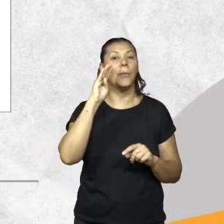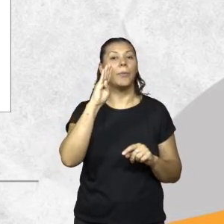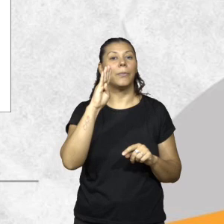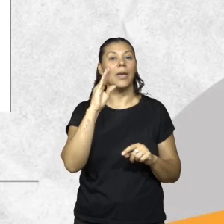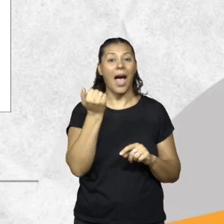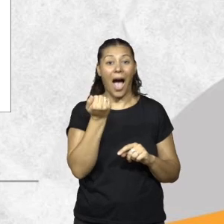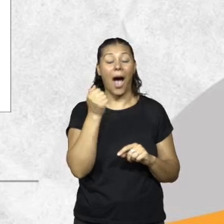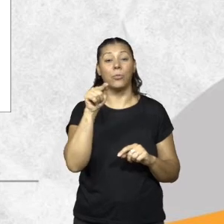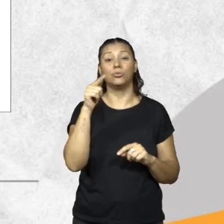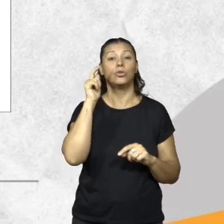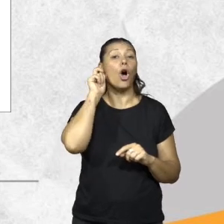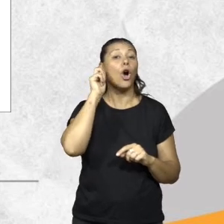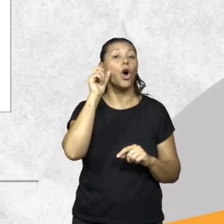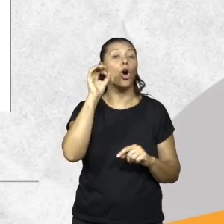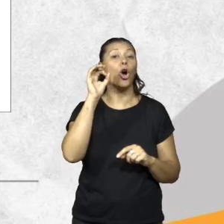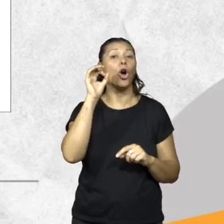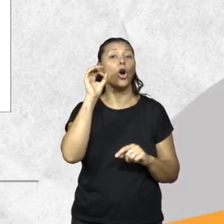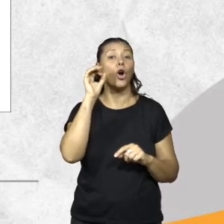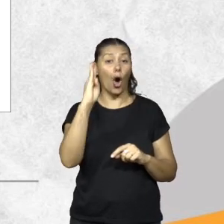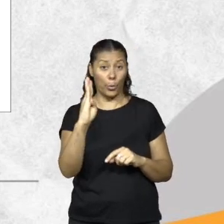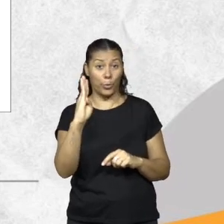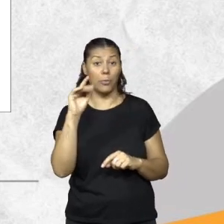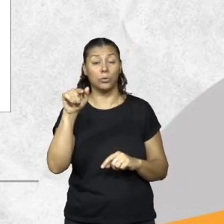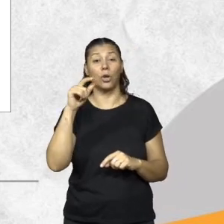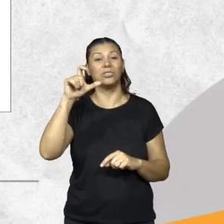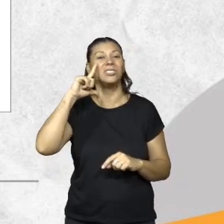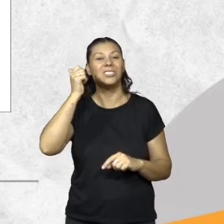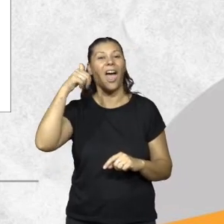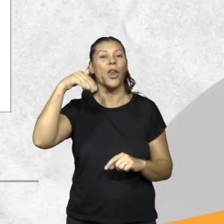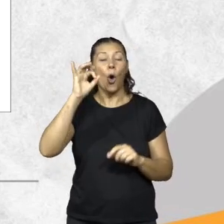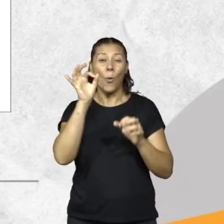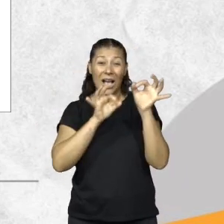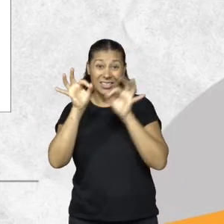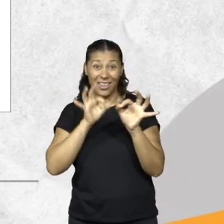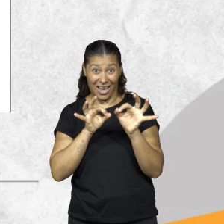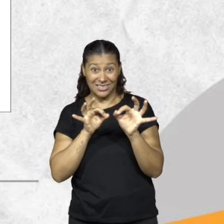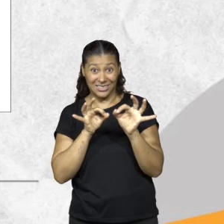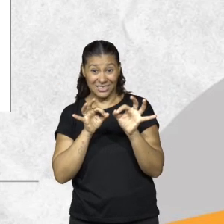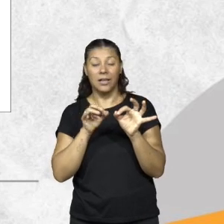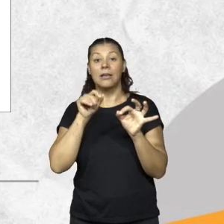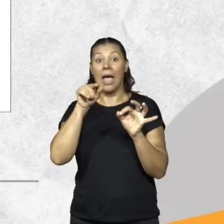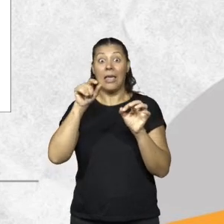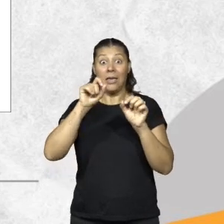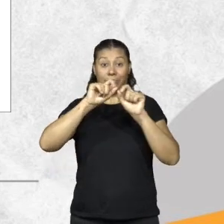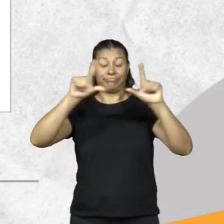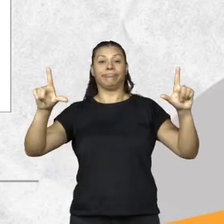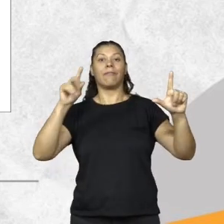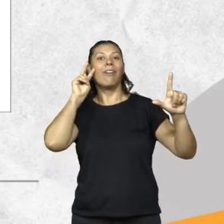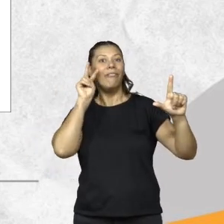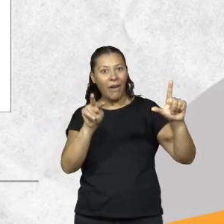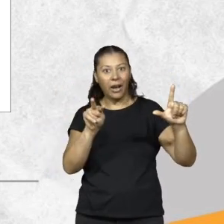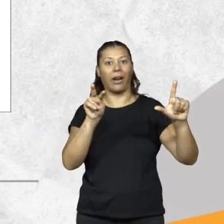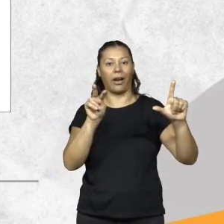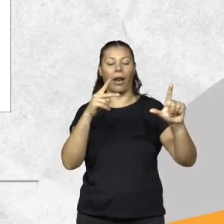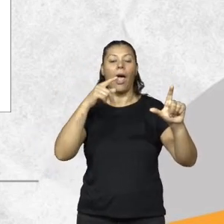www.gba.gov.ar/cianobacterias, van a encontrarse un My Maps donde está actualizado cómo están los diferentes cuerpos de